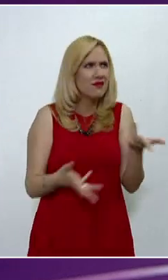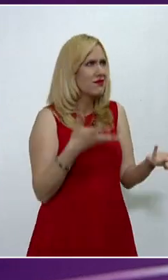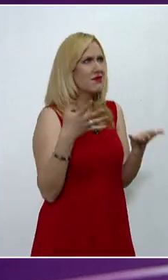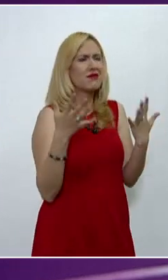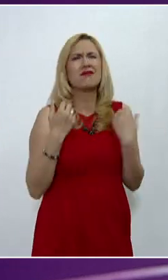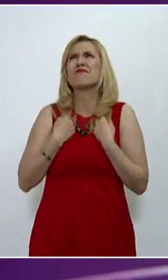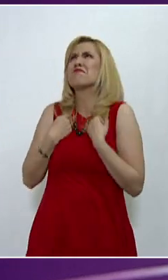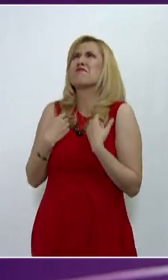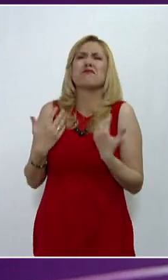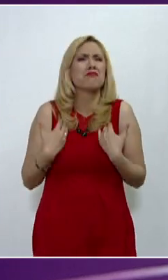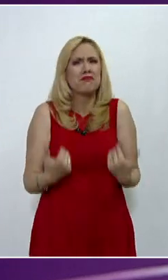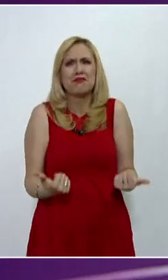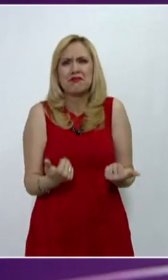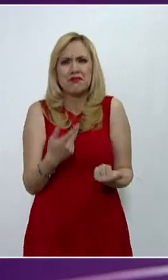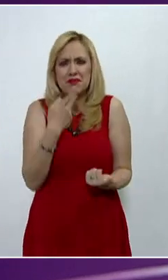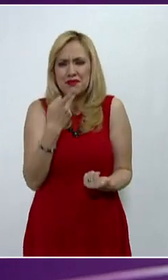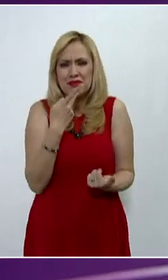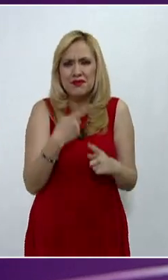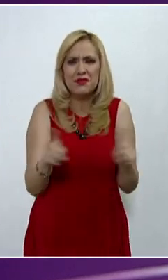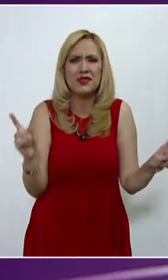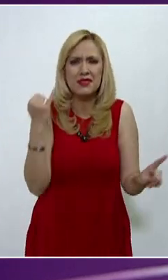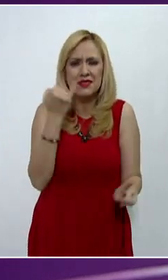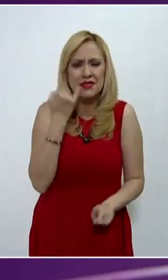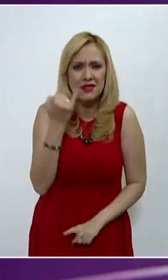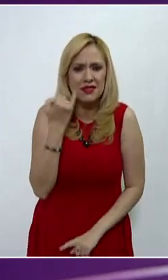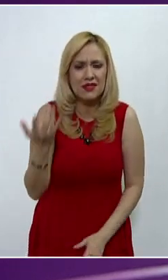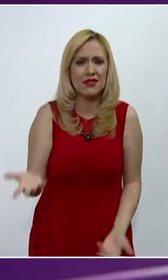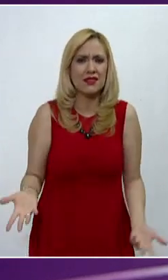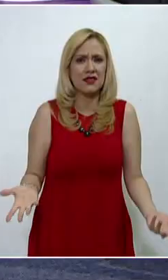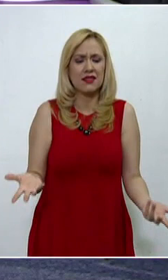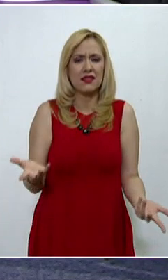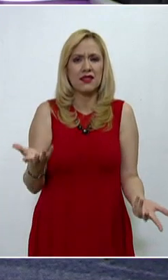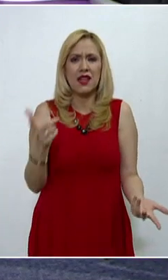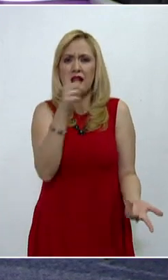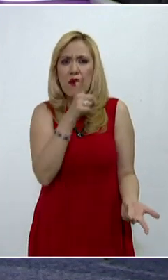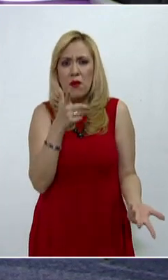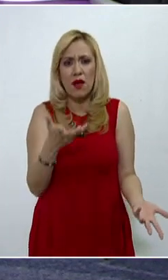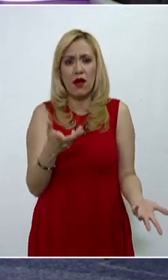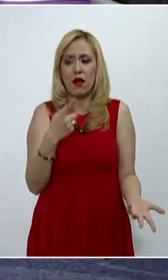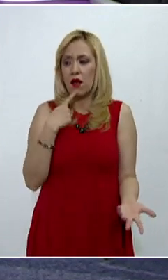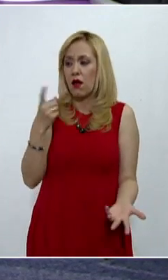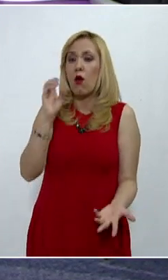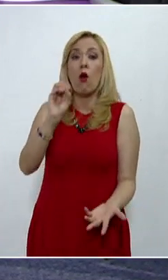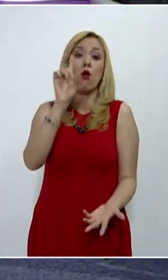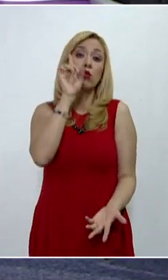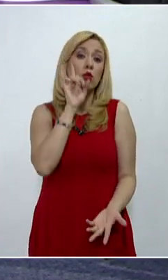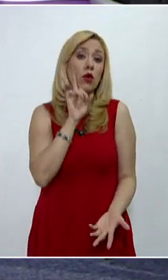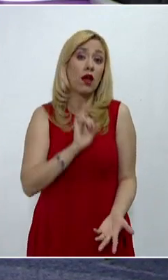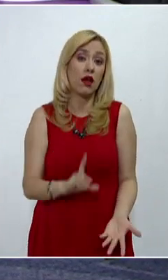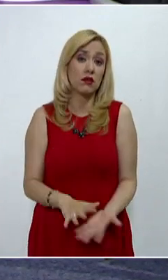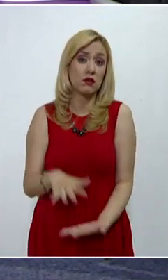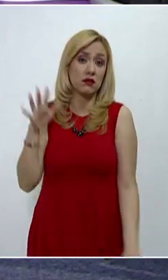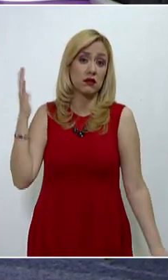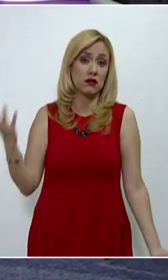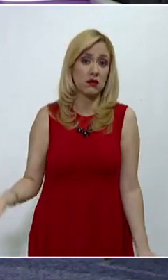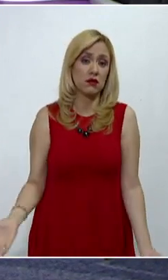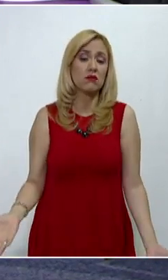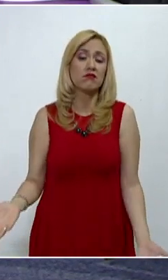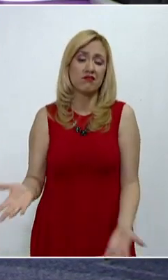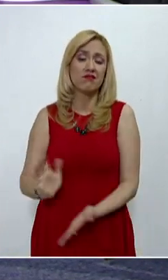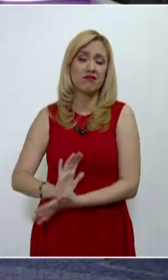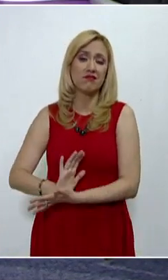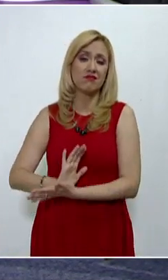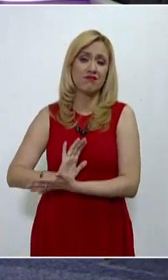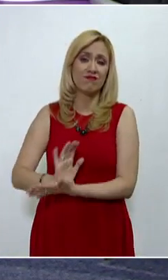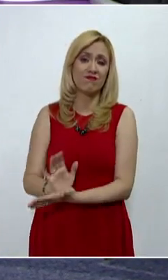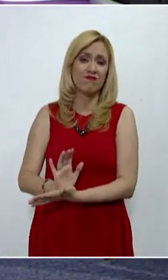penal, o las mujeres, como bien apuntaba Ernesto. De tal suerte que sí, hay un sesgo